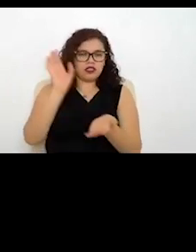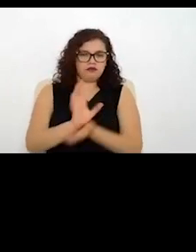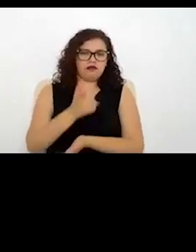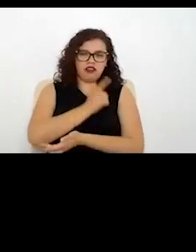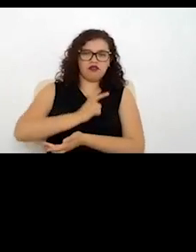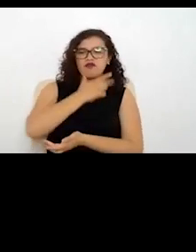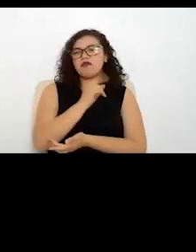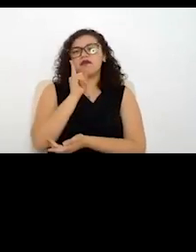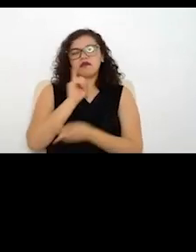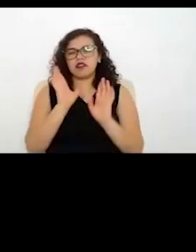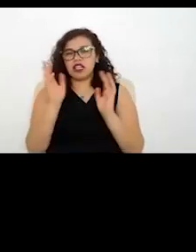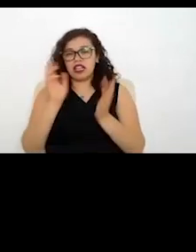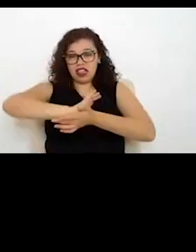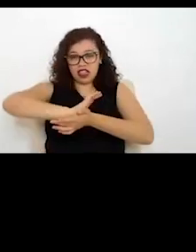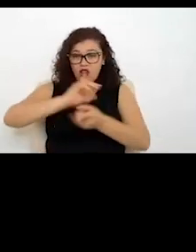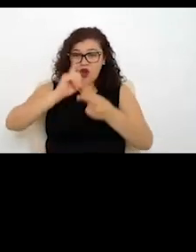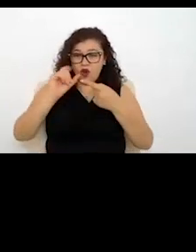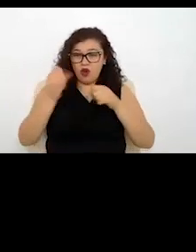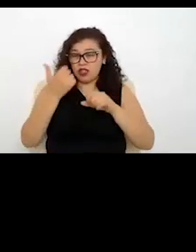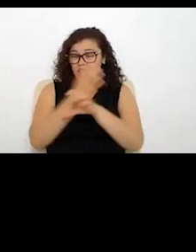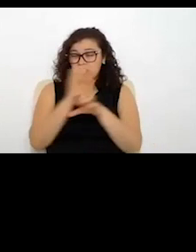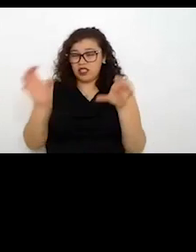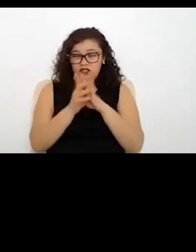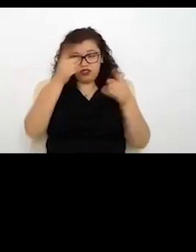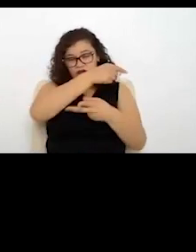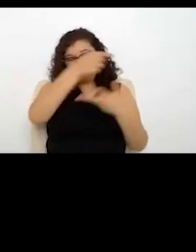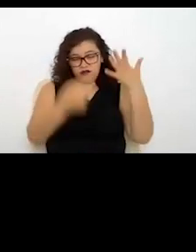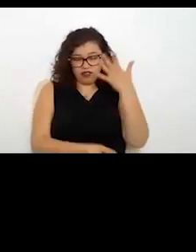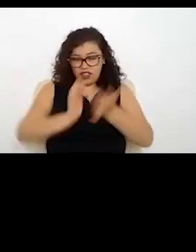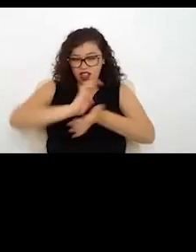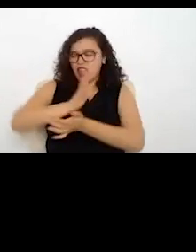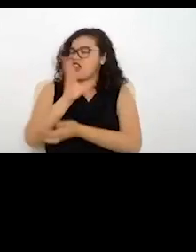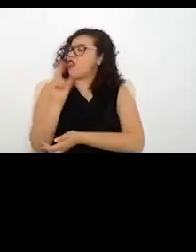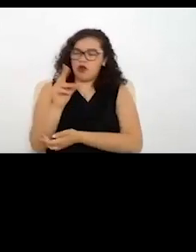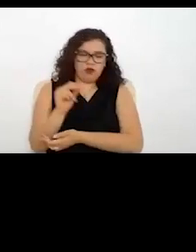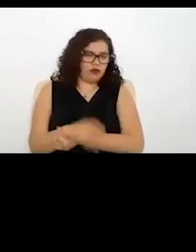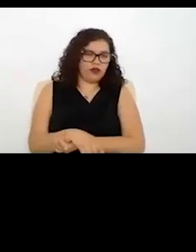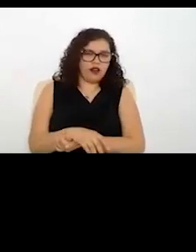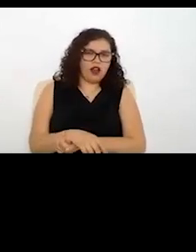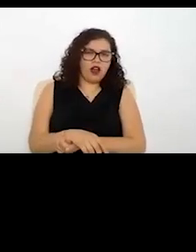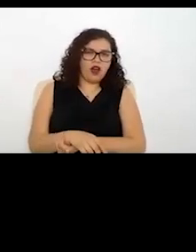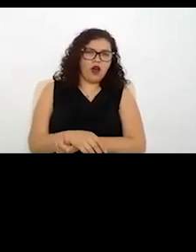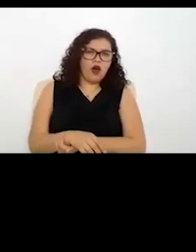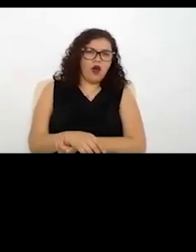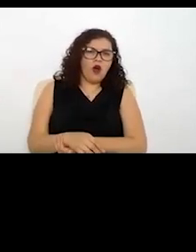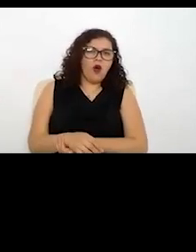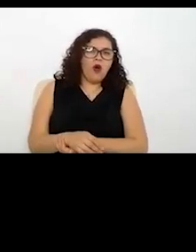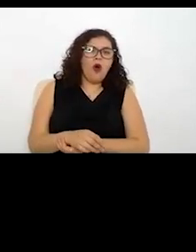sexual y de cualquier otra categoría que se puede considerar sospechosa a la luz de la Constitución o que pueda como consecuencia generar